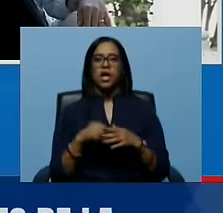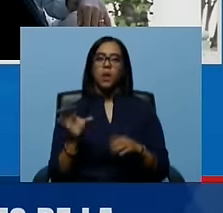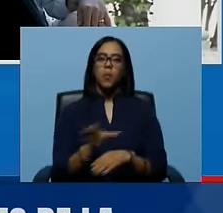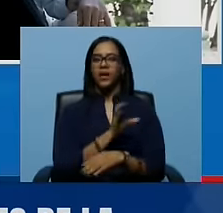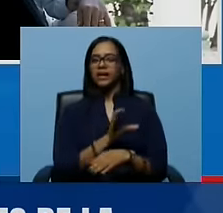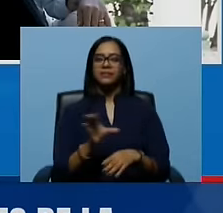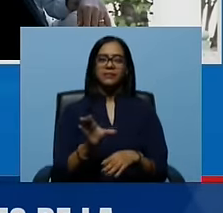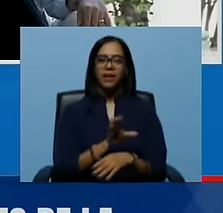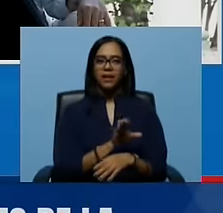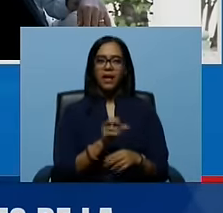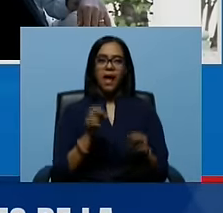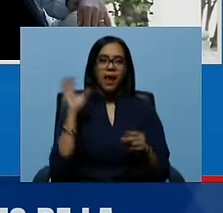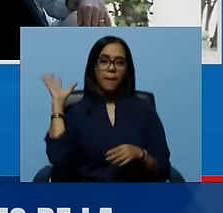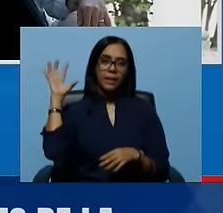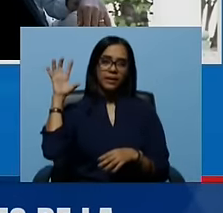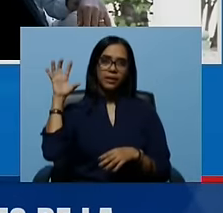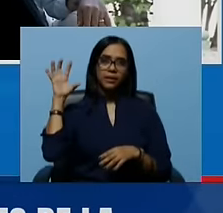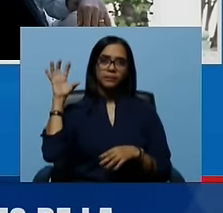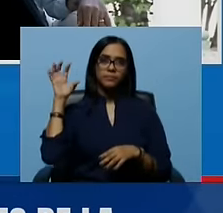cantarle a la patria.